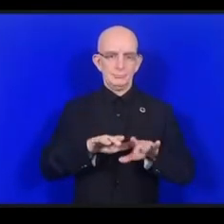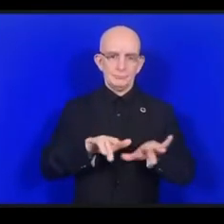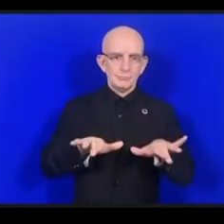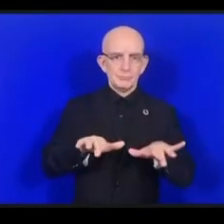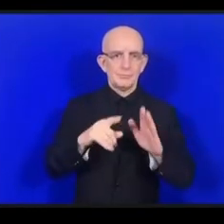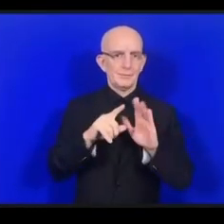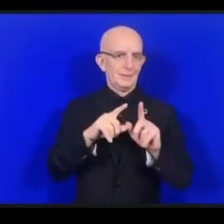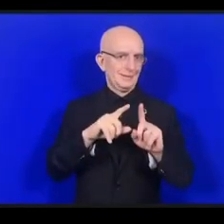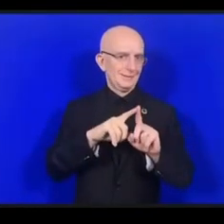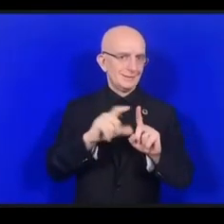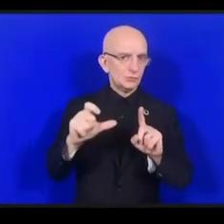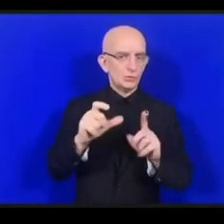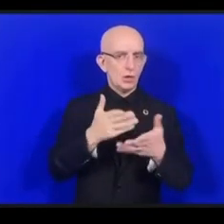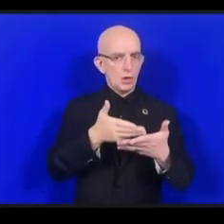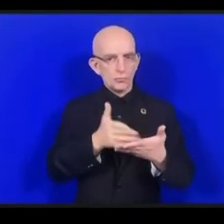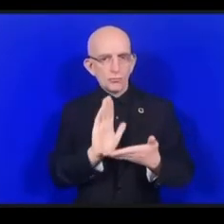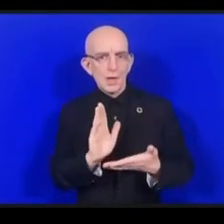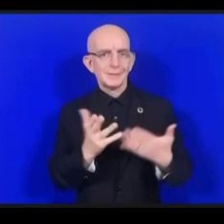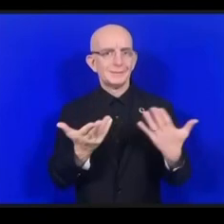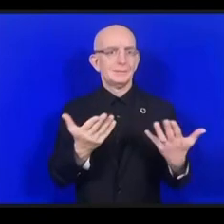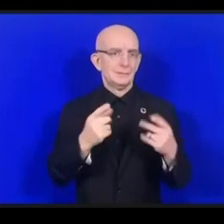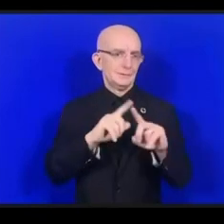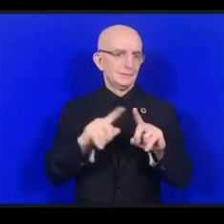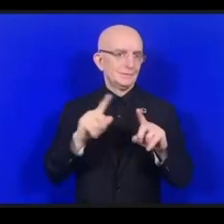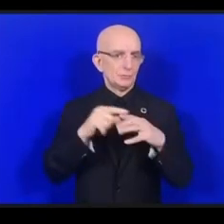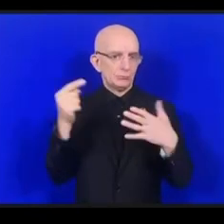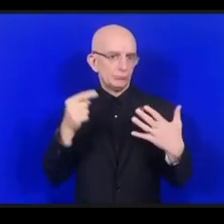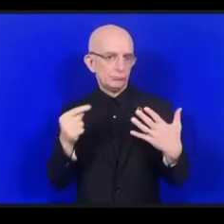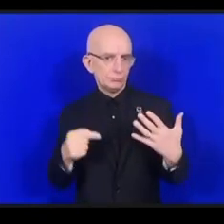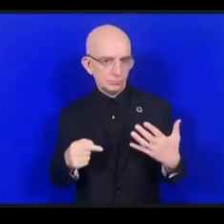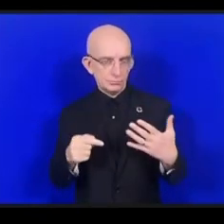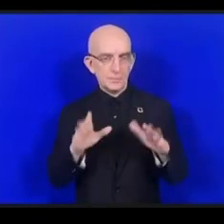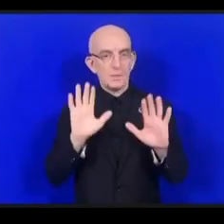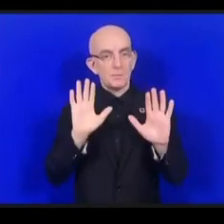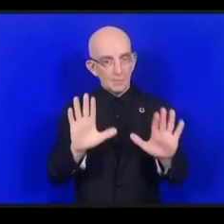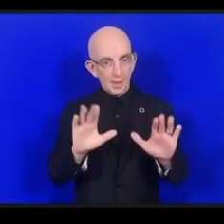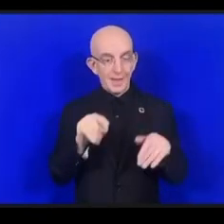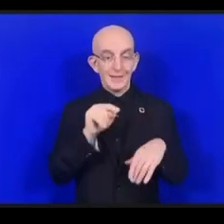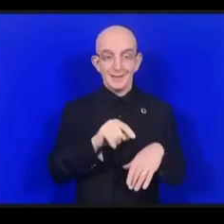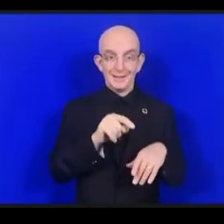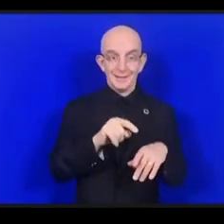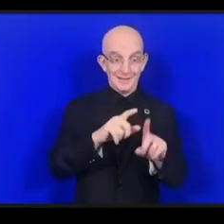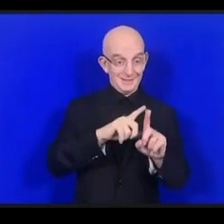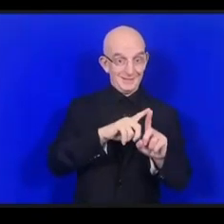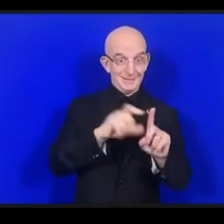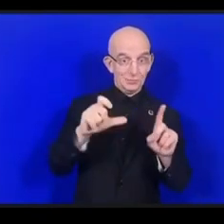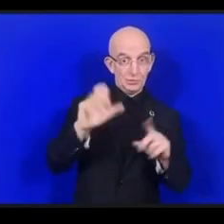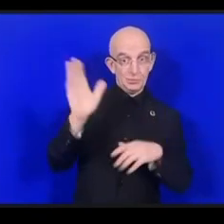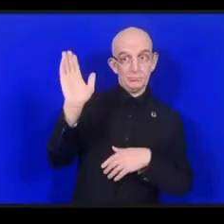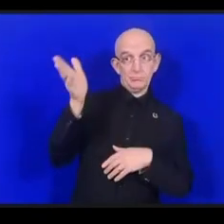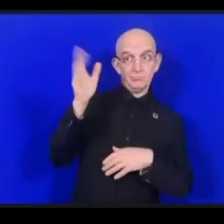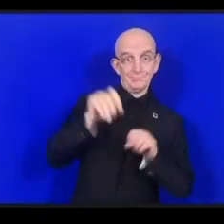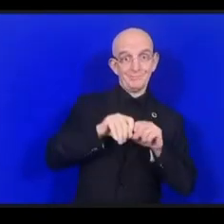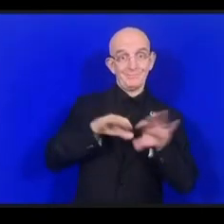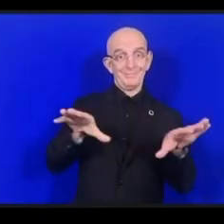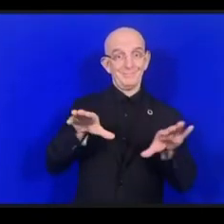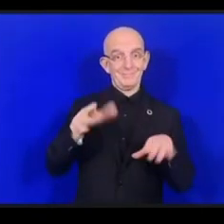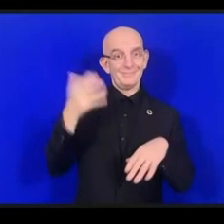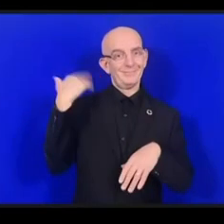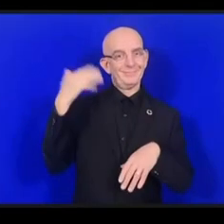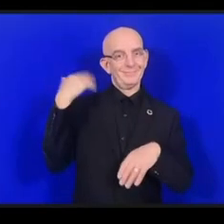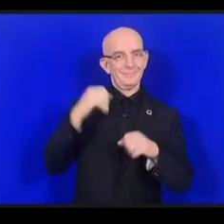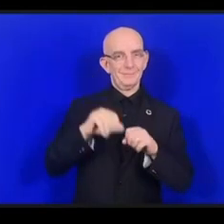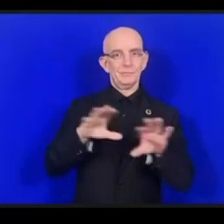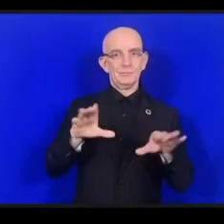digital la libertad de expresión derechos digitales y cuestiones relacionadas